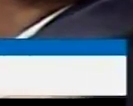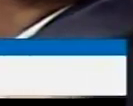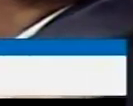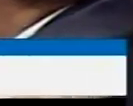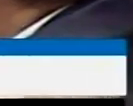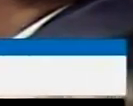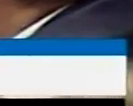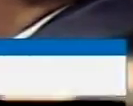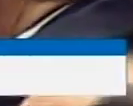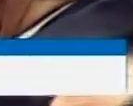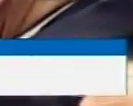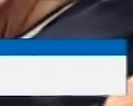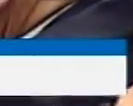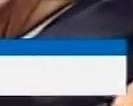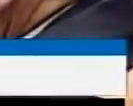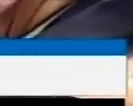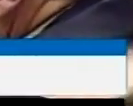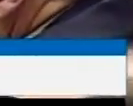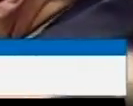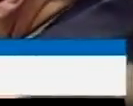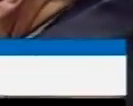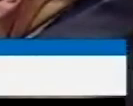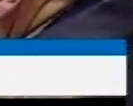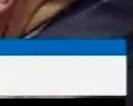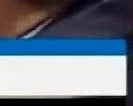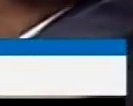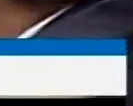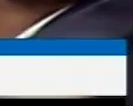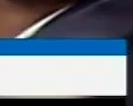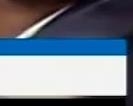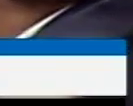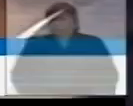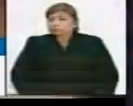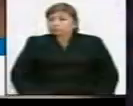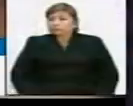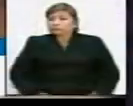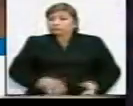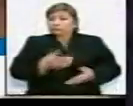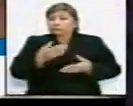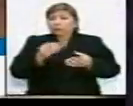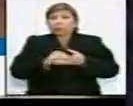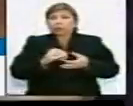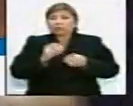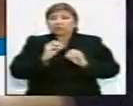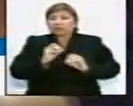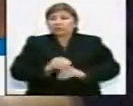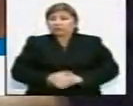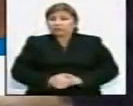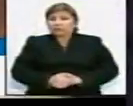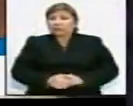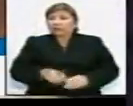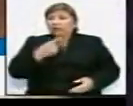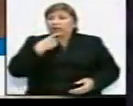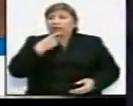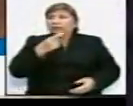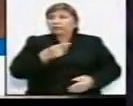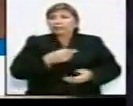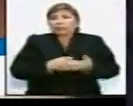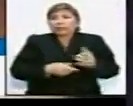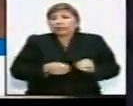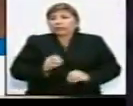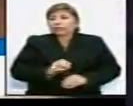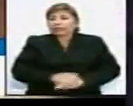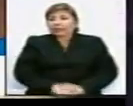del mes de agosto, adquirieron su kit electoral para relación de adherentes. Y la norma